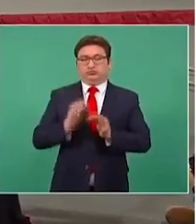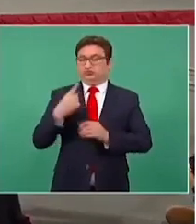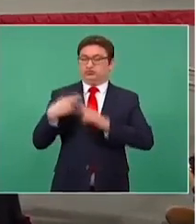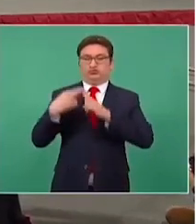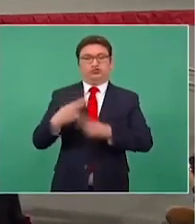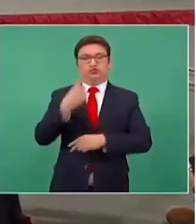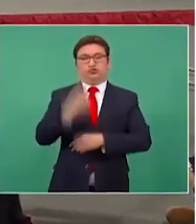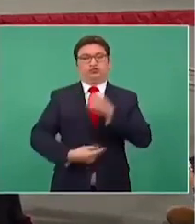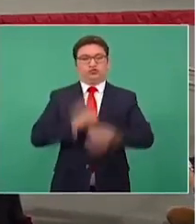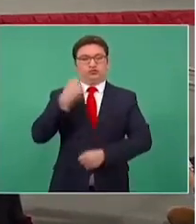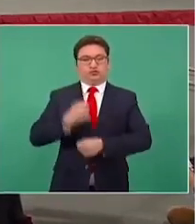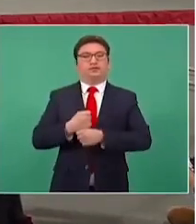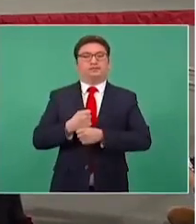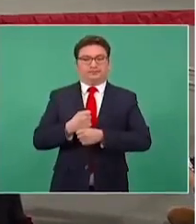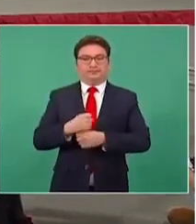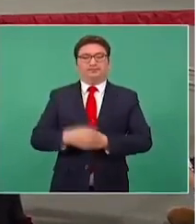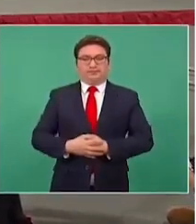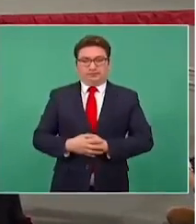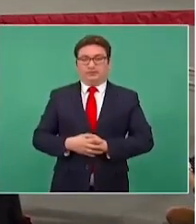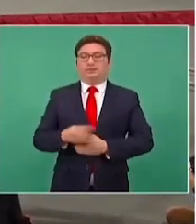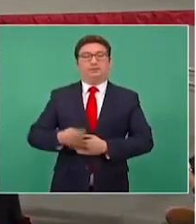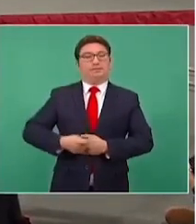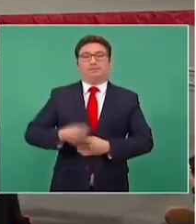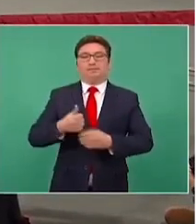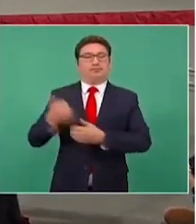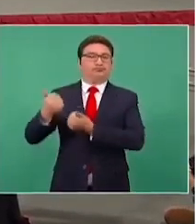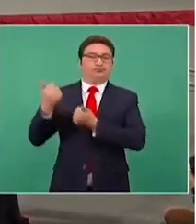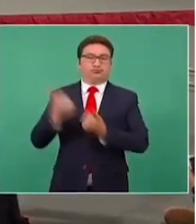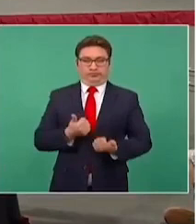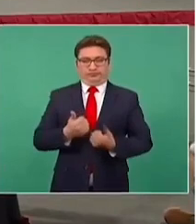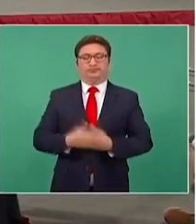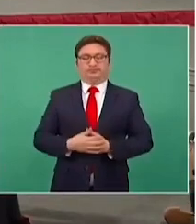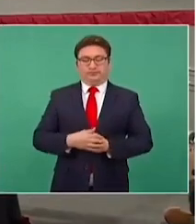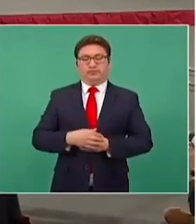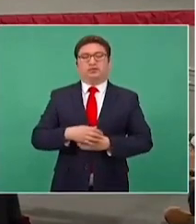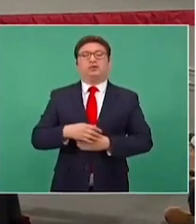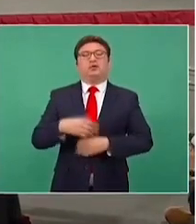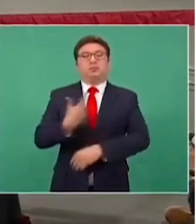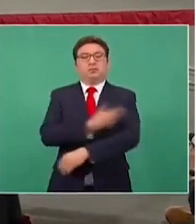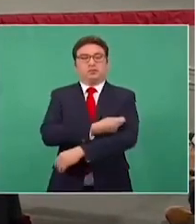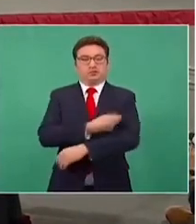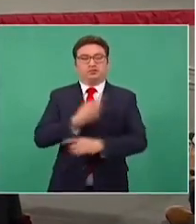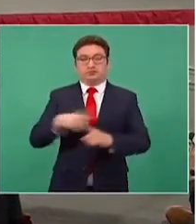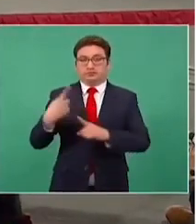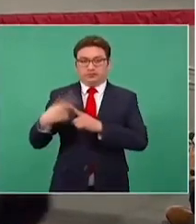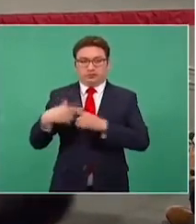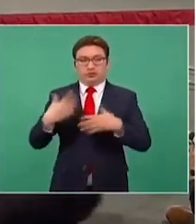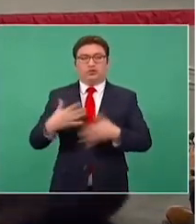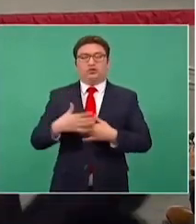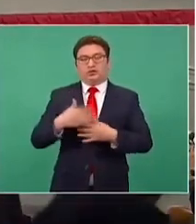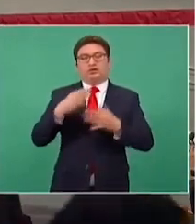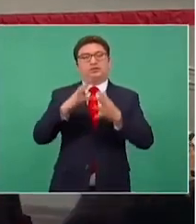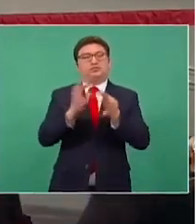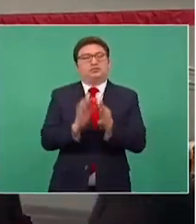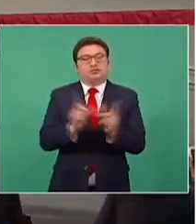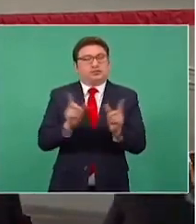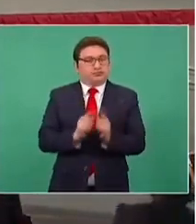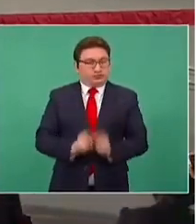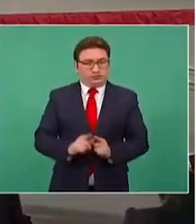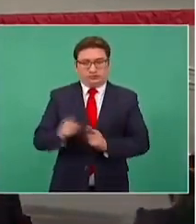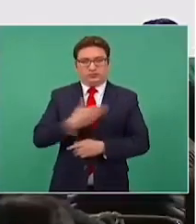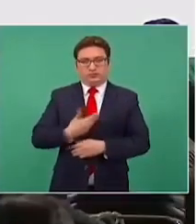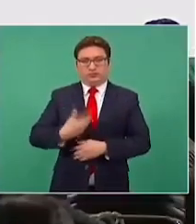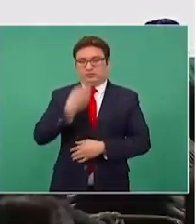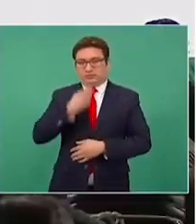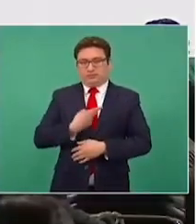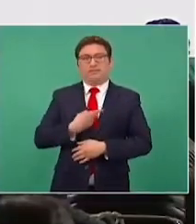y reuniones familiares, como iba a ocurrir a fin de año. Y curioso, las mismas autoridades capitalinas el 15